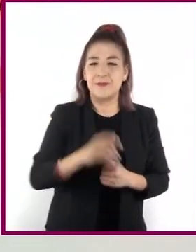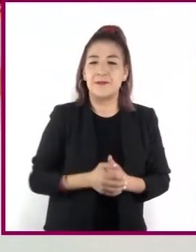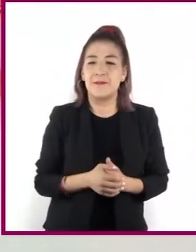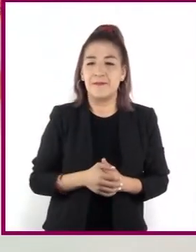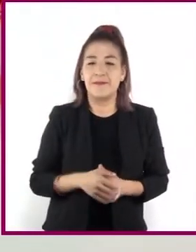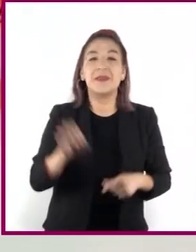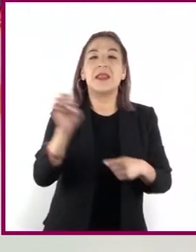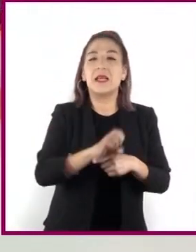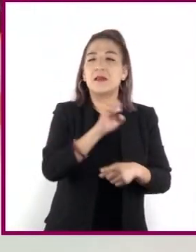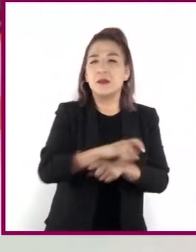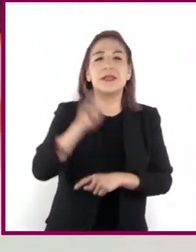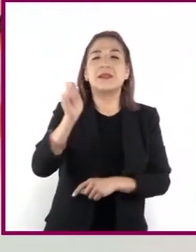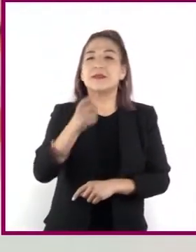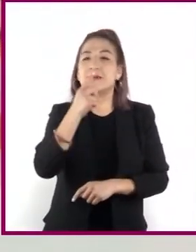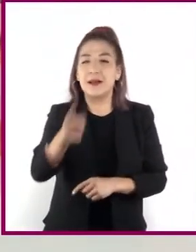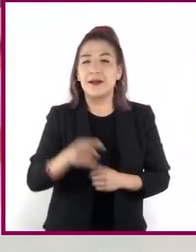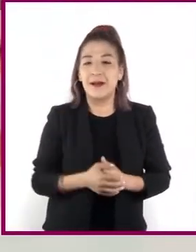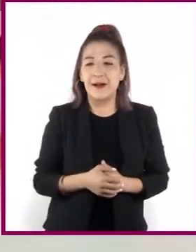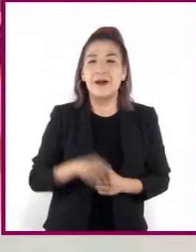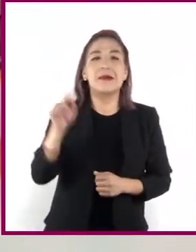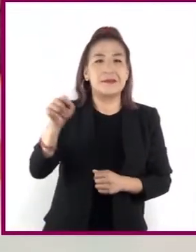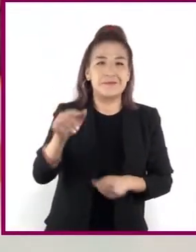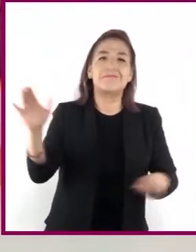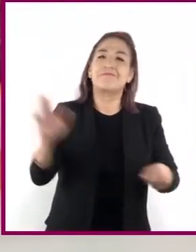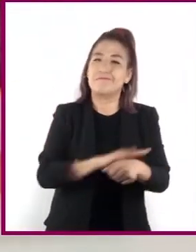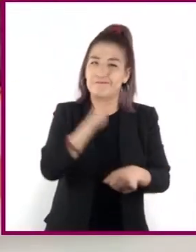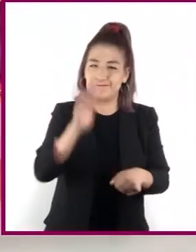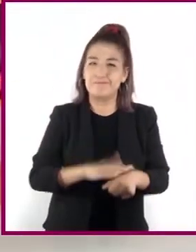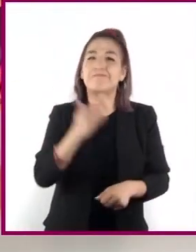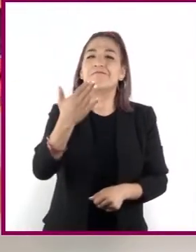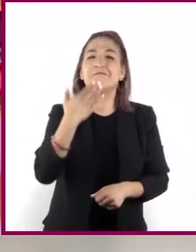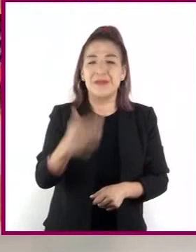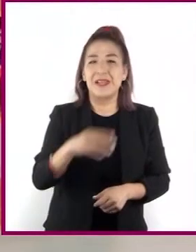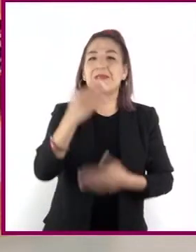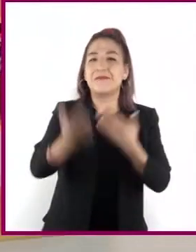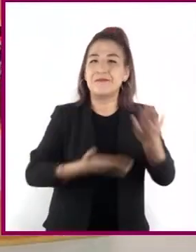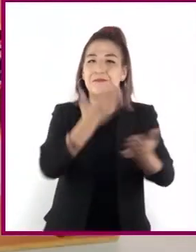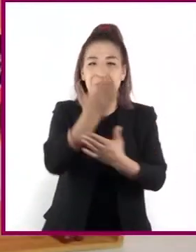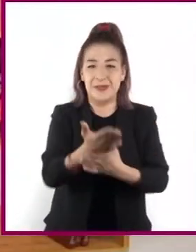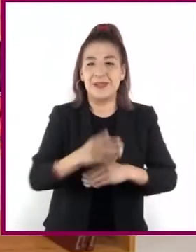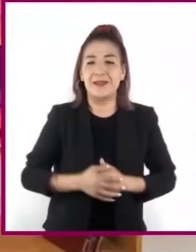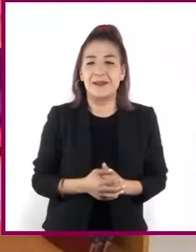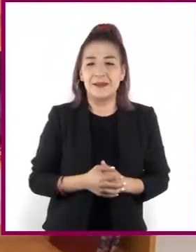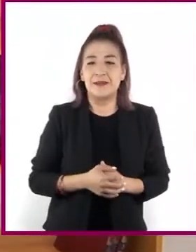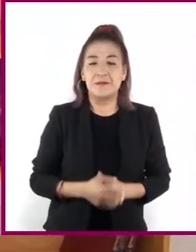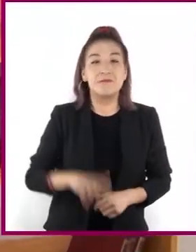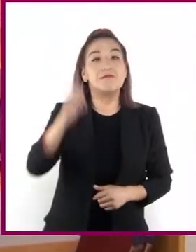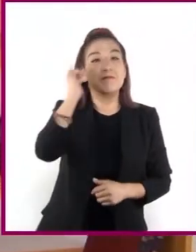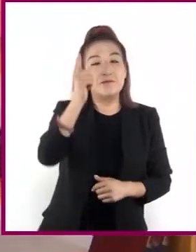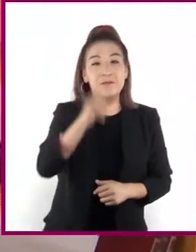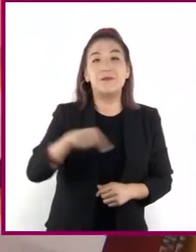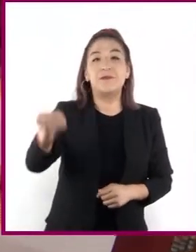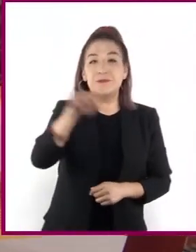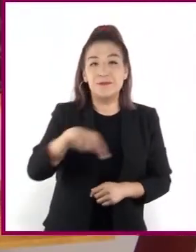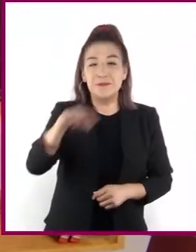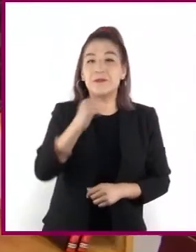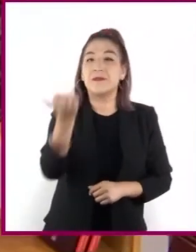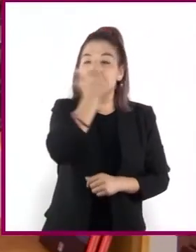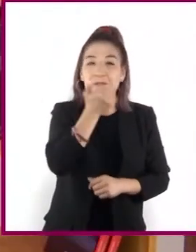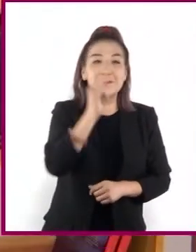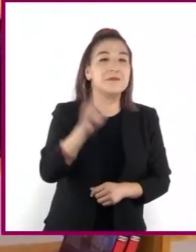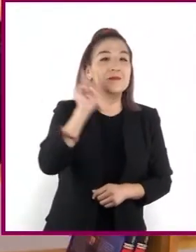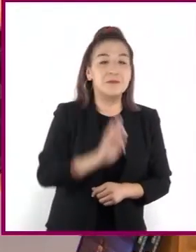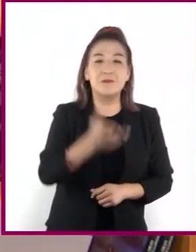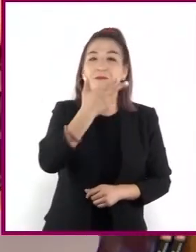Entonces, podríamos decir que sí se logra con el criterio solicitado. Esperamos que nuestras alumnas